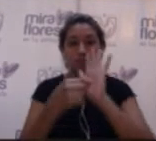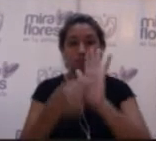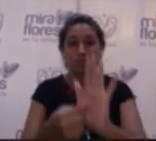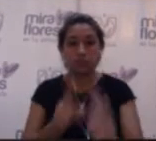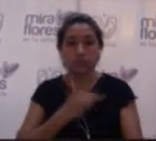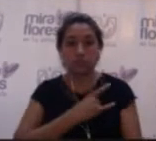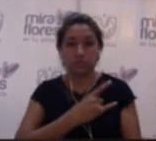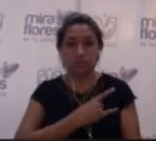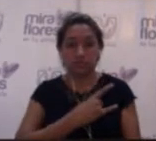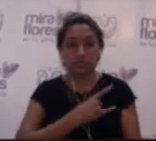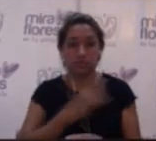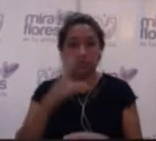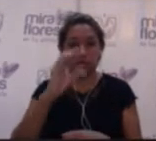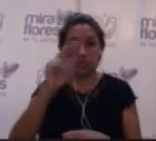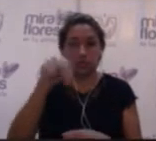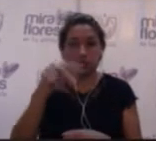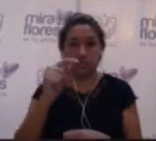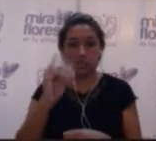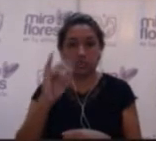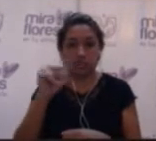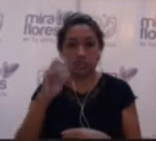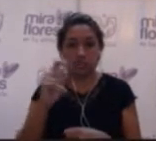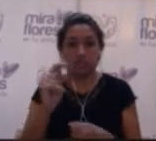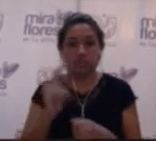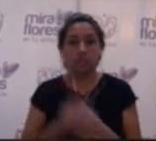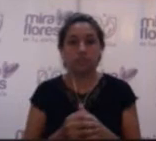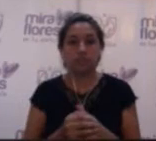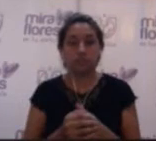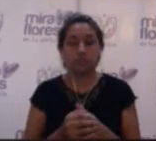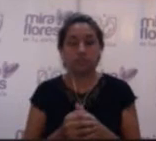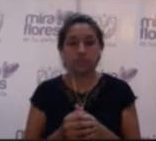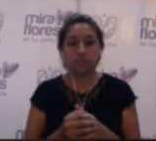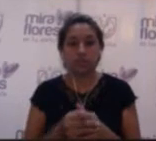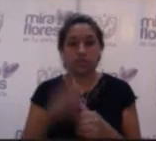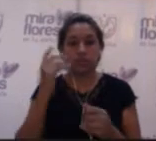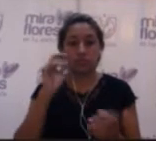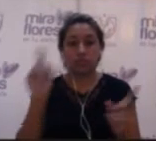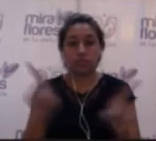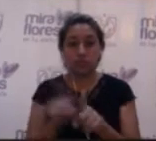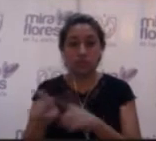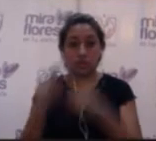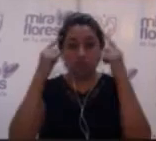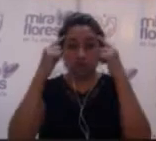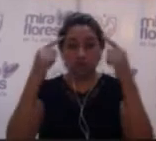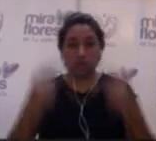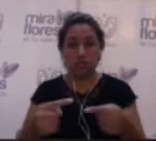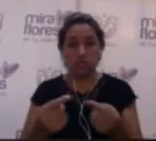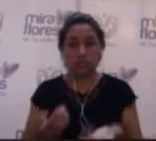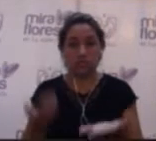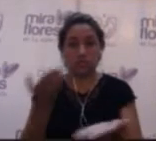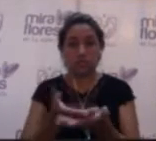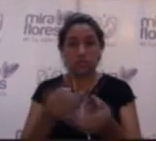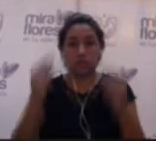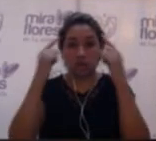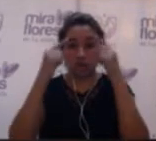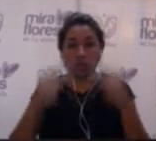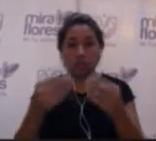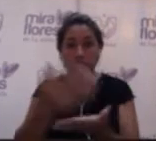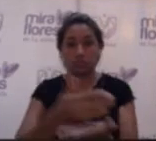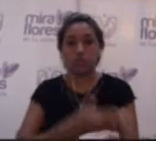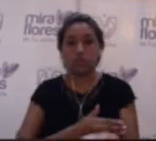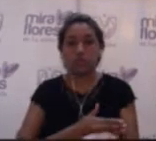Continental, SAC, la cual deviene en improcedente, conforme con las consideraciones expuestas en el presente acuerdo y de